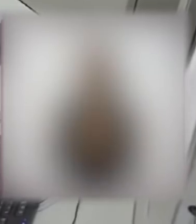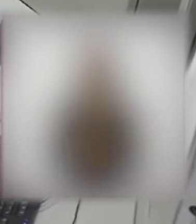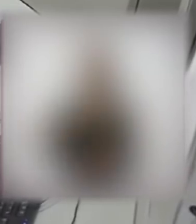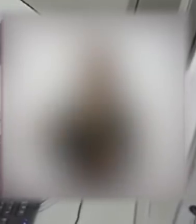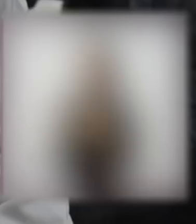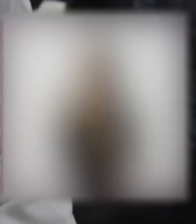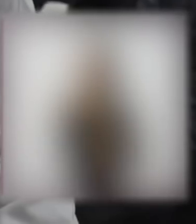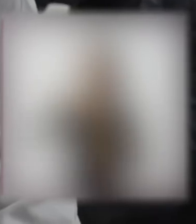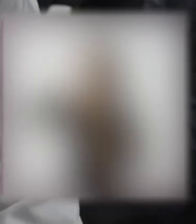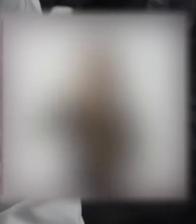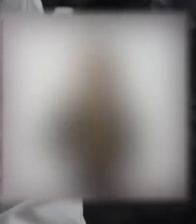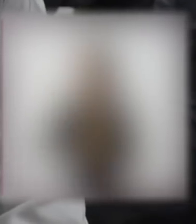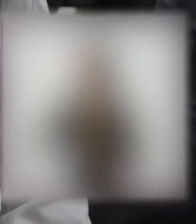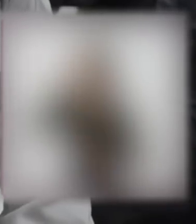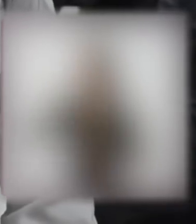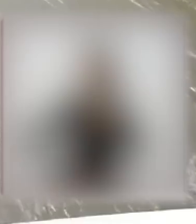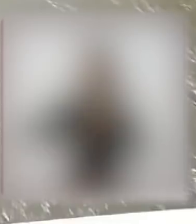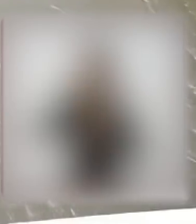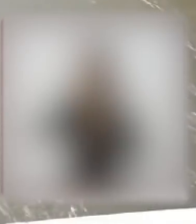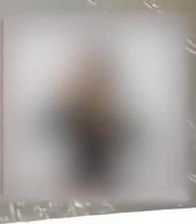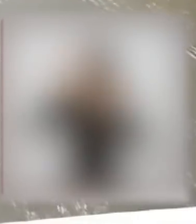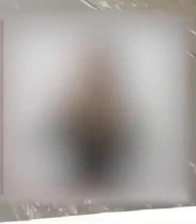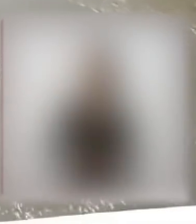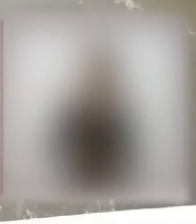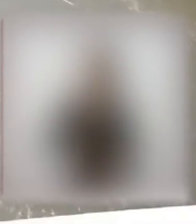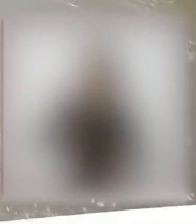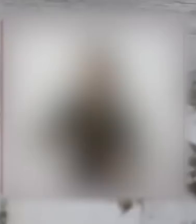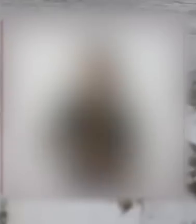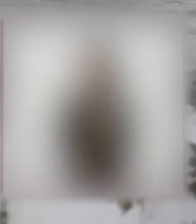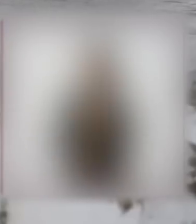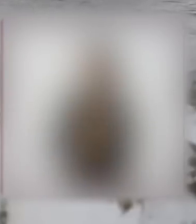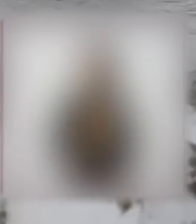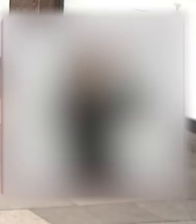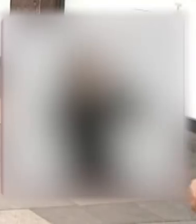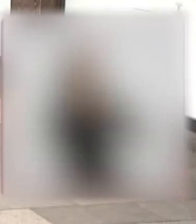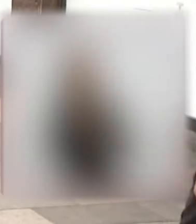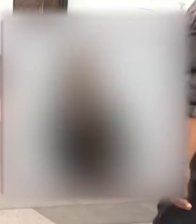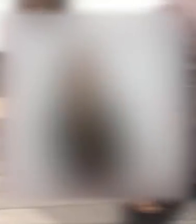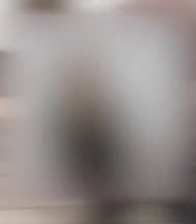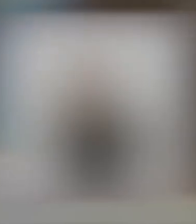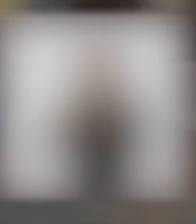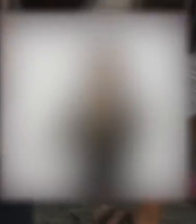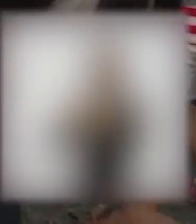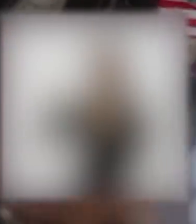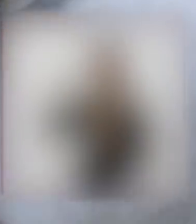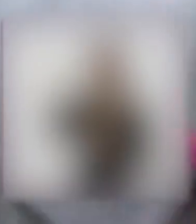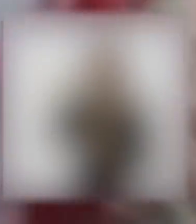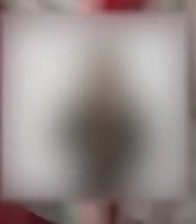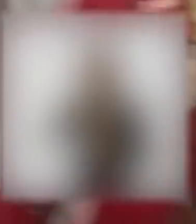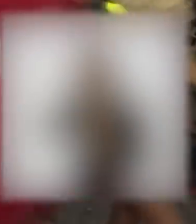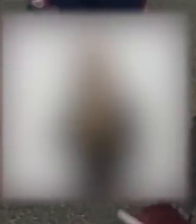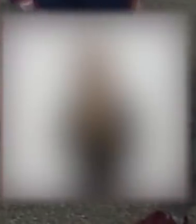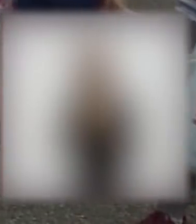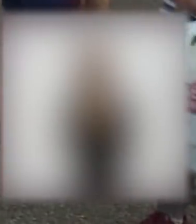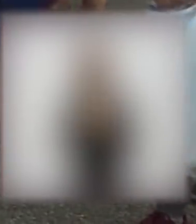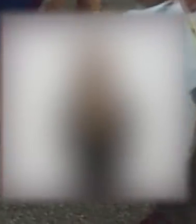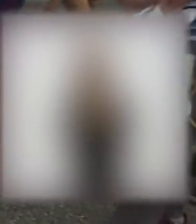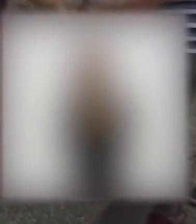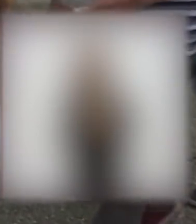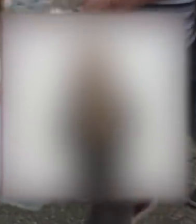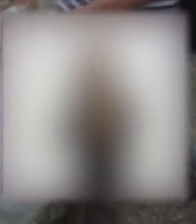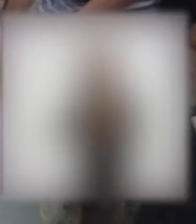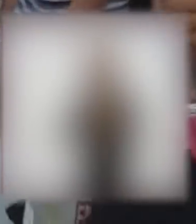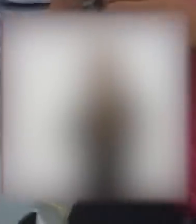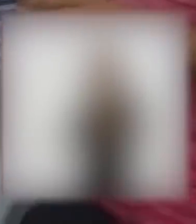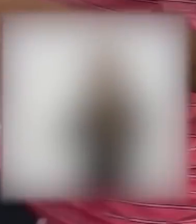rincones de la capital se instalaron tinacos tanque de 5.000 litros para aminorar la escasez. En este penúltimo mes del año, la oleada